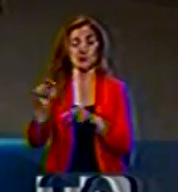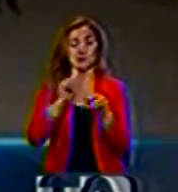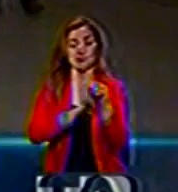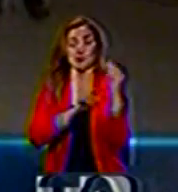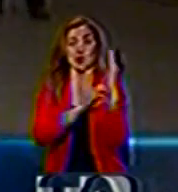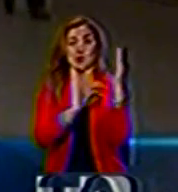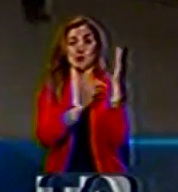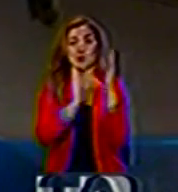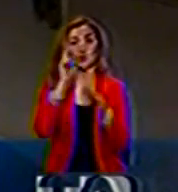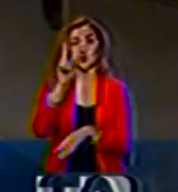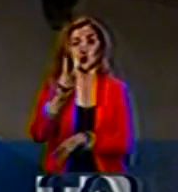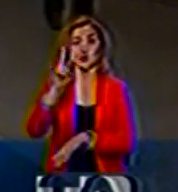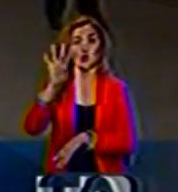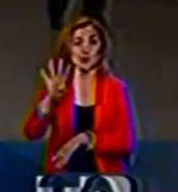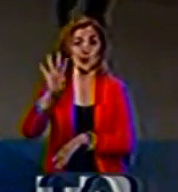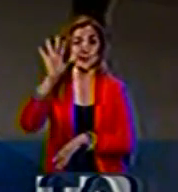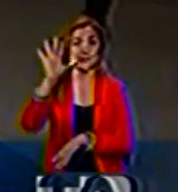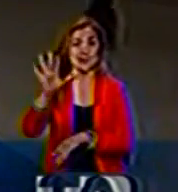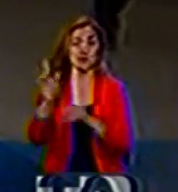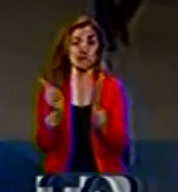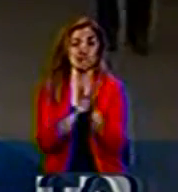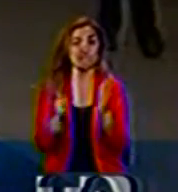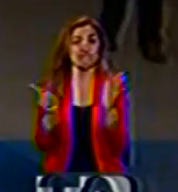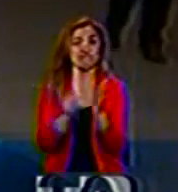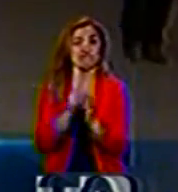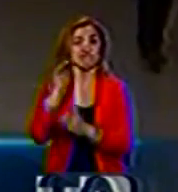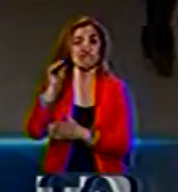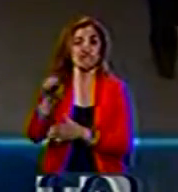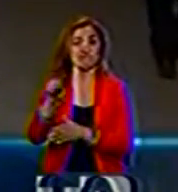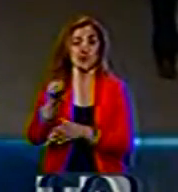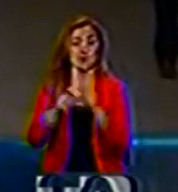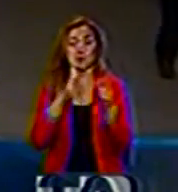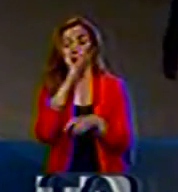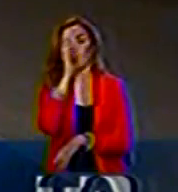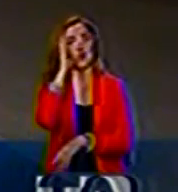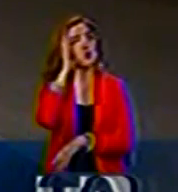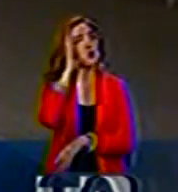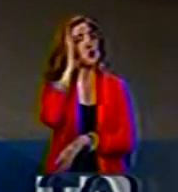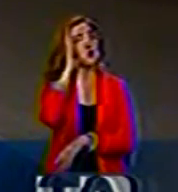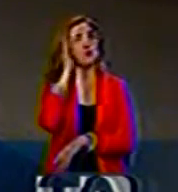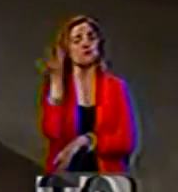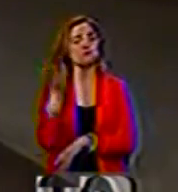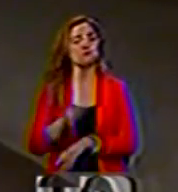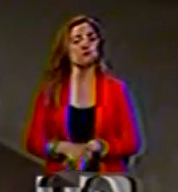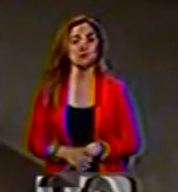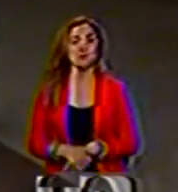grillete emitió 245 alertas, que al parecer nadie vio. Dayana Monroy, 24 horas.